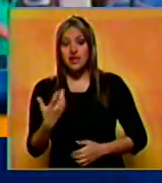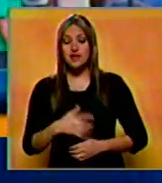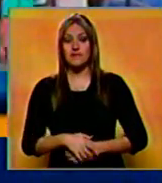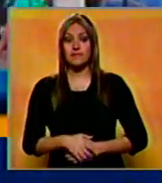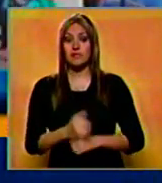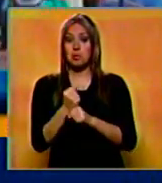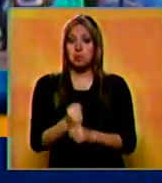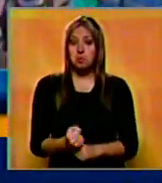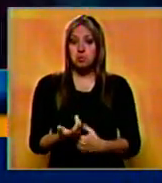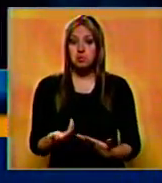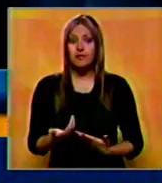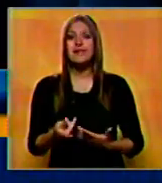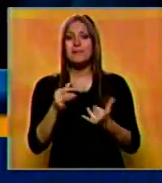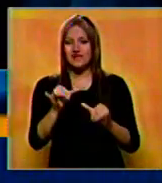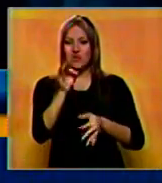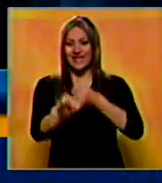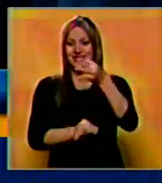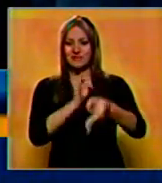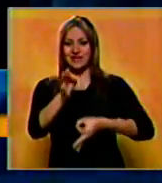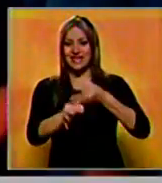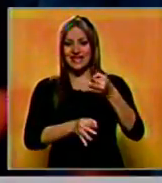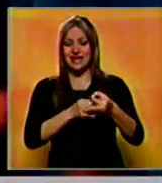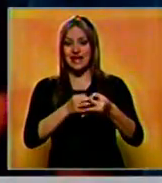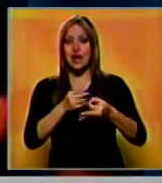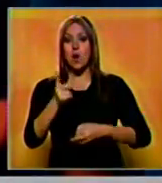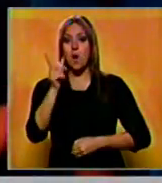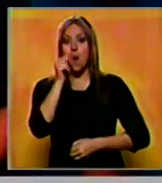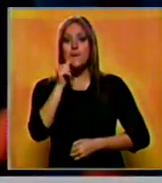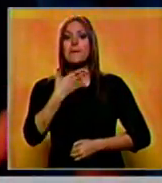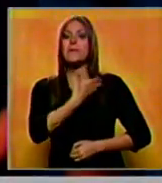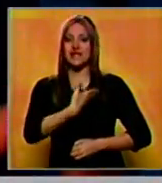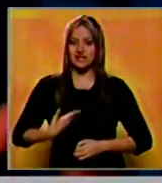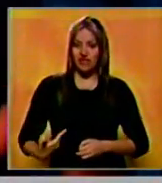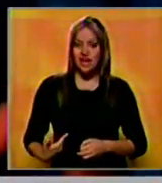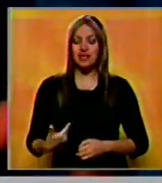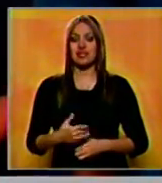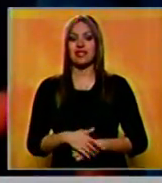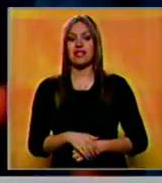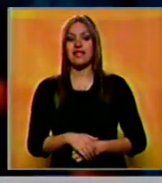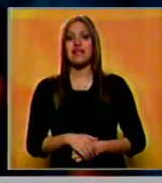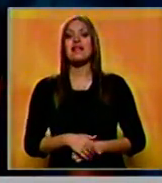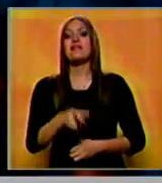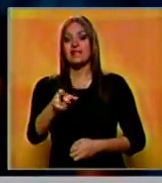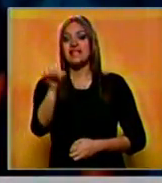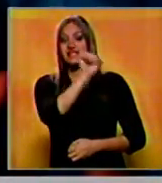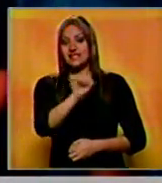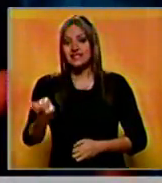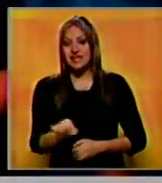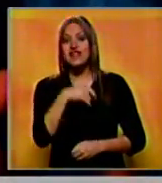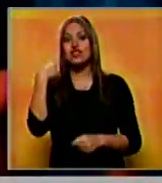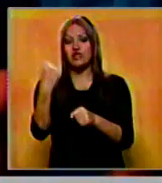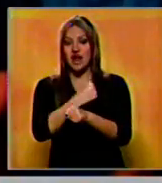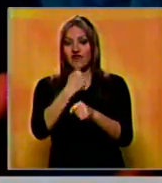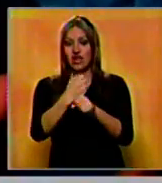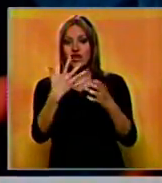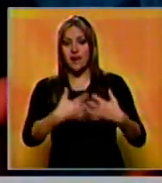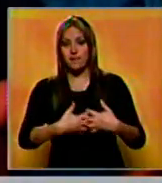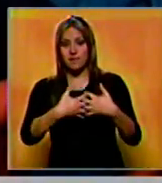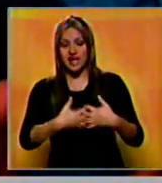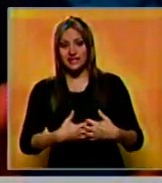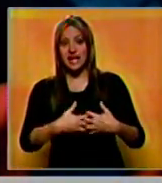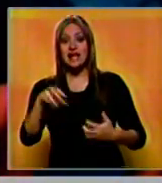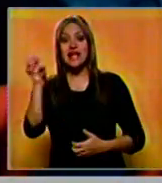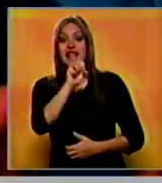ustedes escucharon las declaraciones de José Luis Hernández, presidente del sindicato de Sidor.